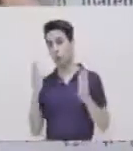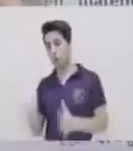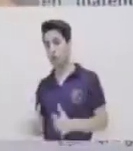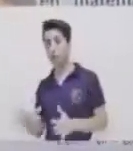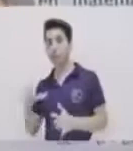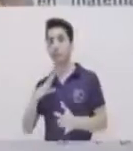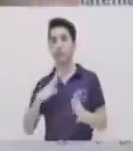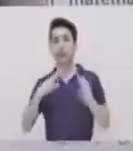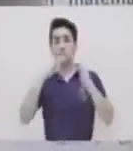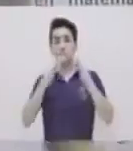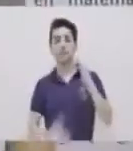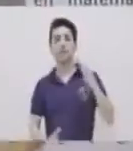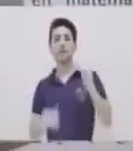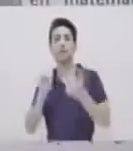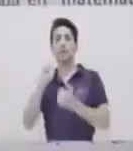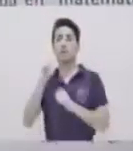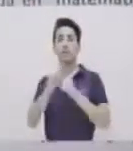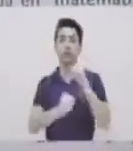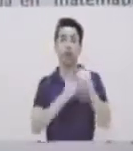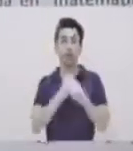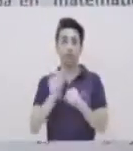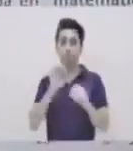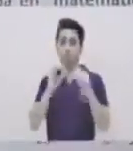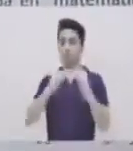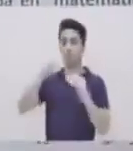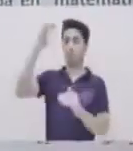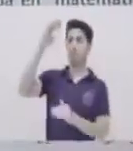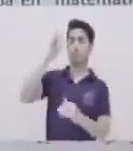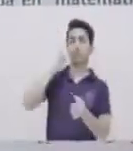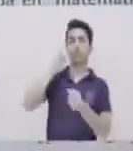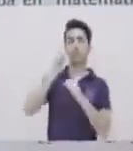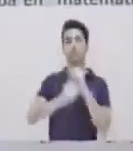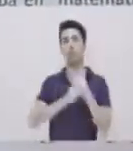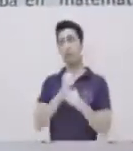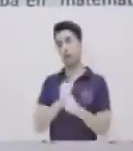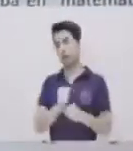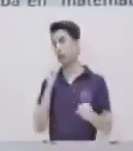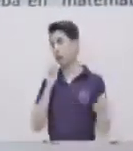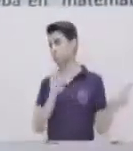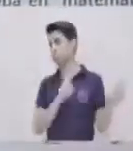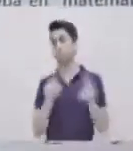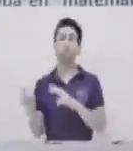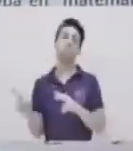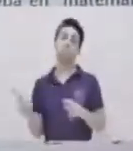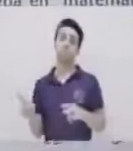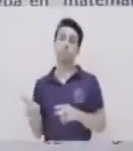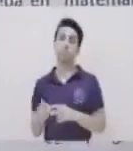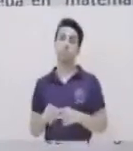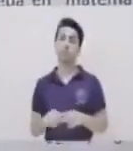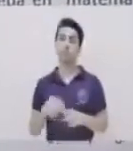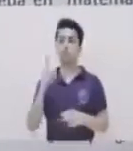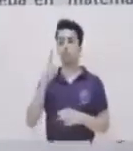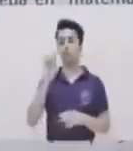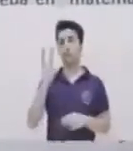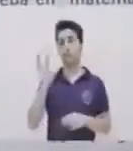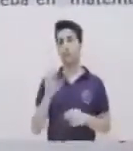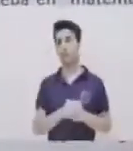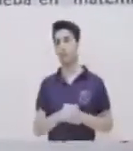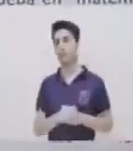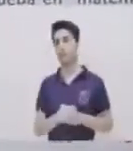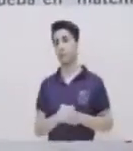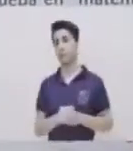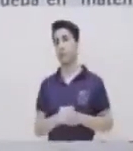jugadores tiene menos de 15 años o tiene más de 15 años. Entonces ahí estaríamos hablando de el decil 3, porque es